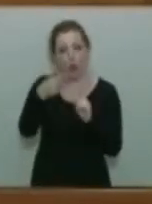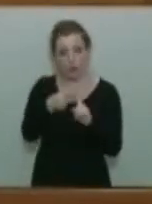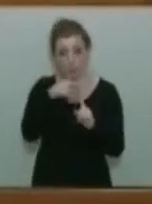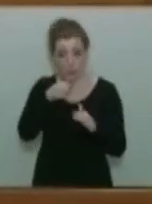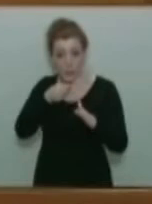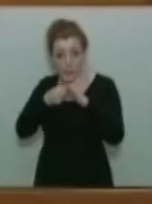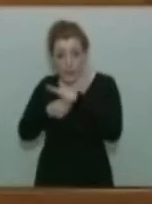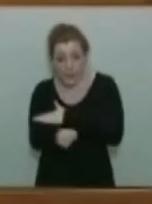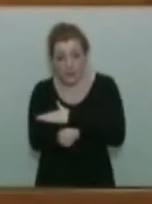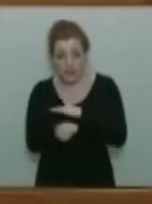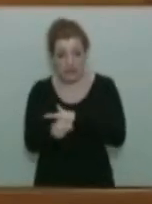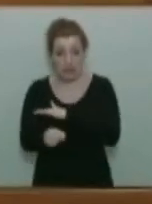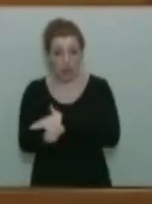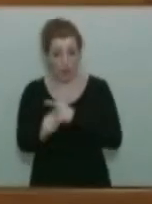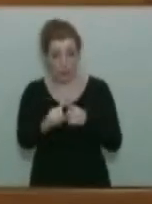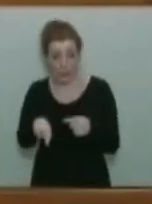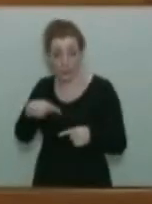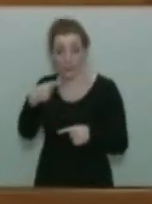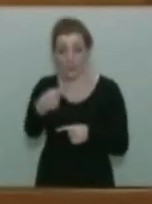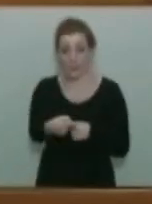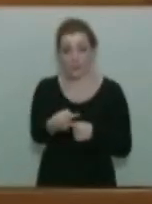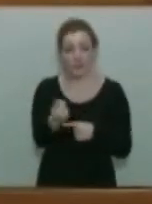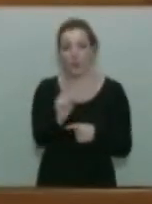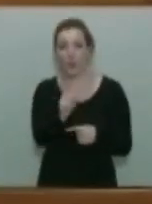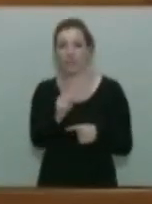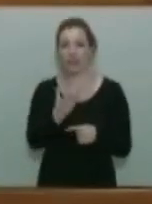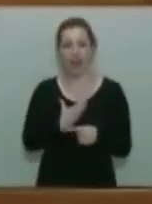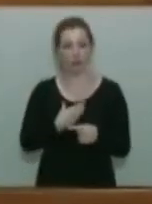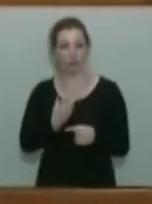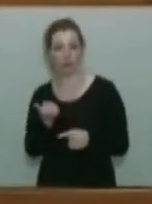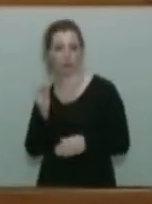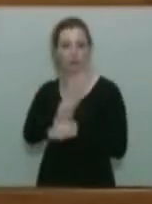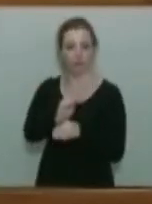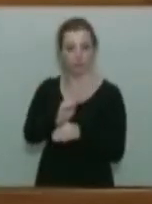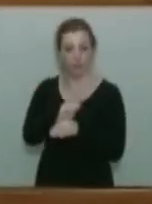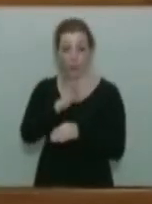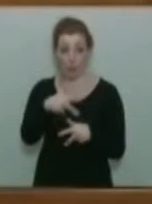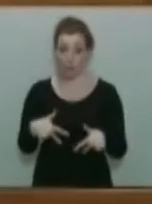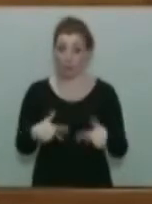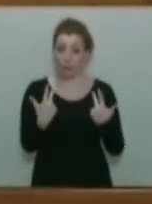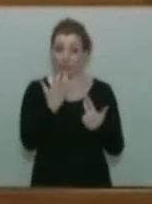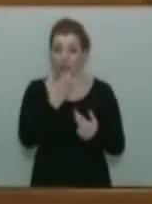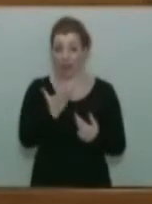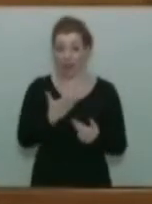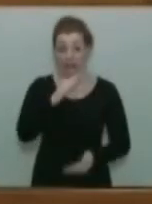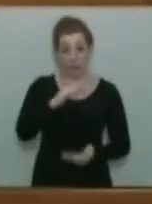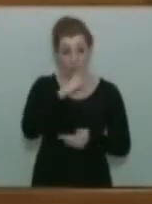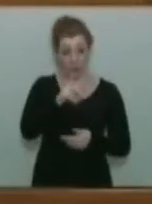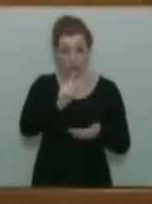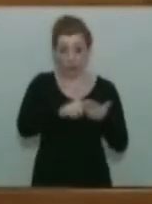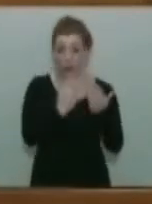inserción posteriores y no tanto invertir, ya digo, en los ayuntamientos que, permítame que lo diga, si no tienen la capacidad de contratar